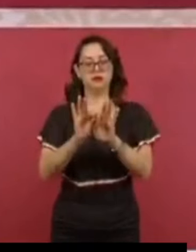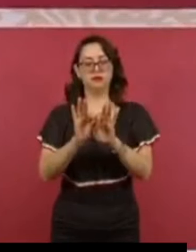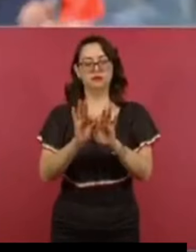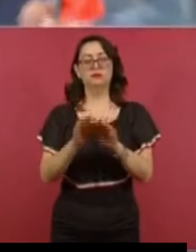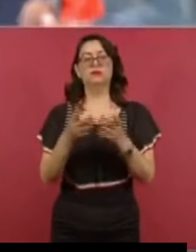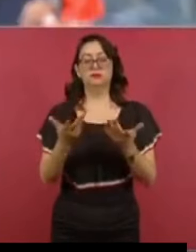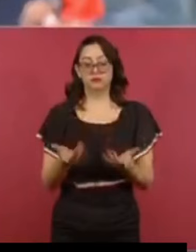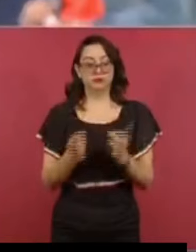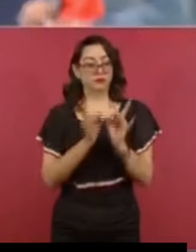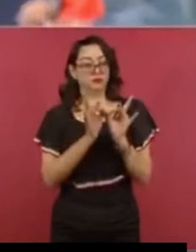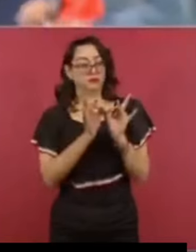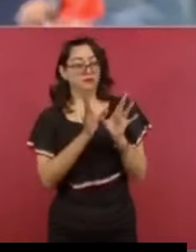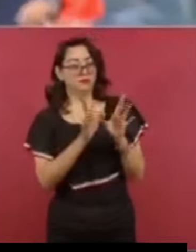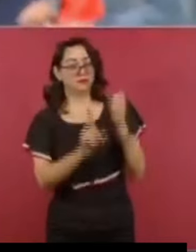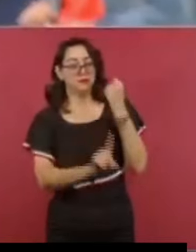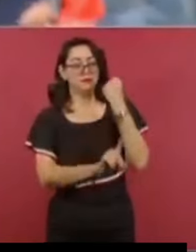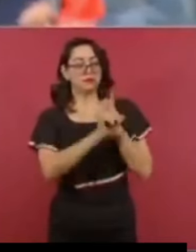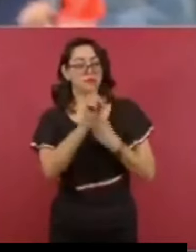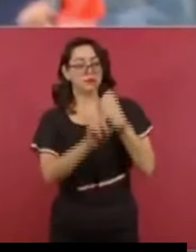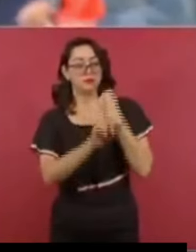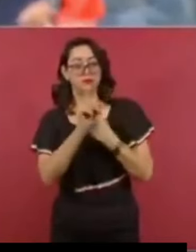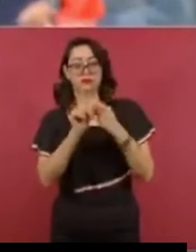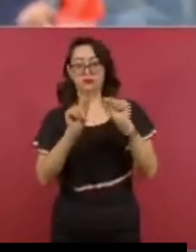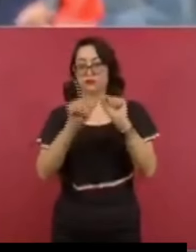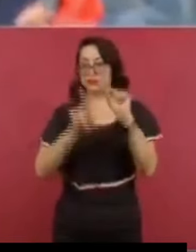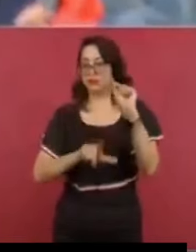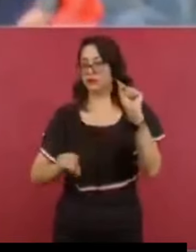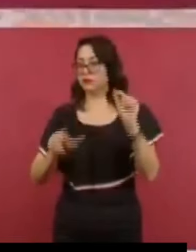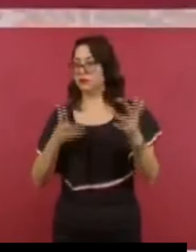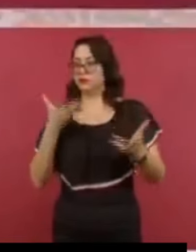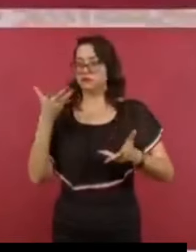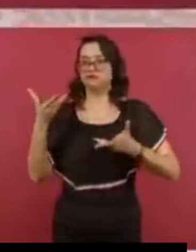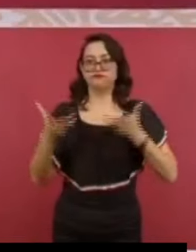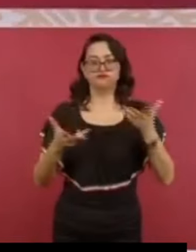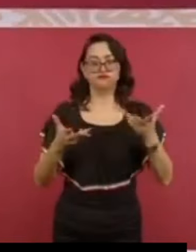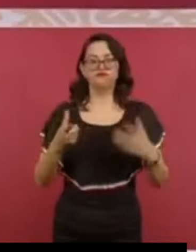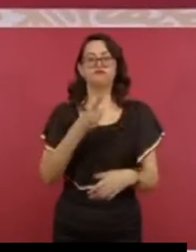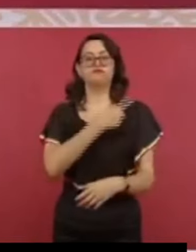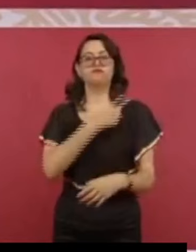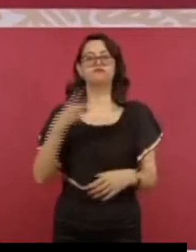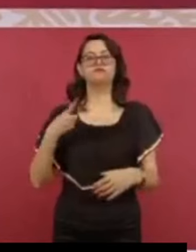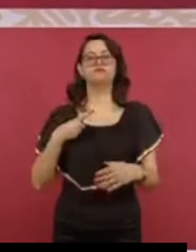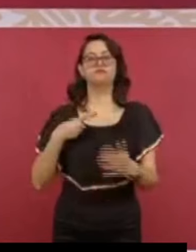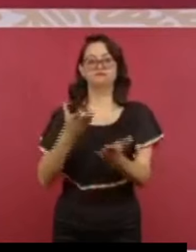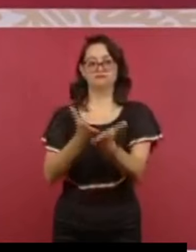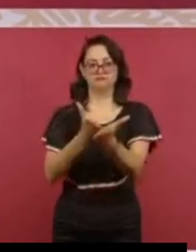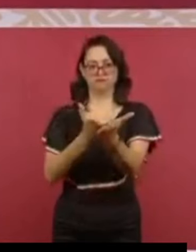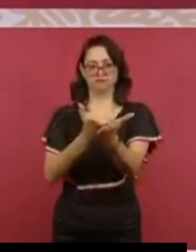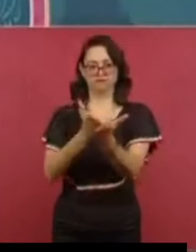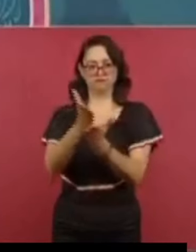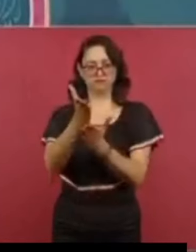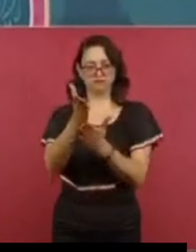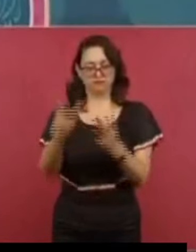los momentos críticos del acontecer nacional, lealtad a las instituciones